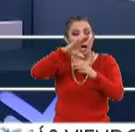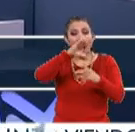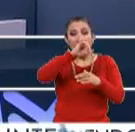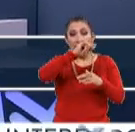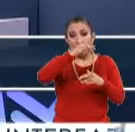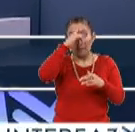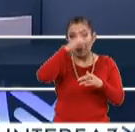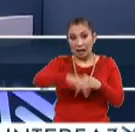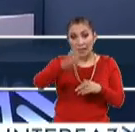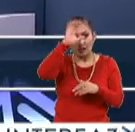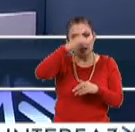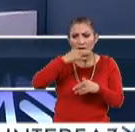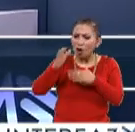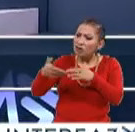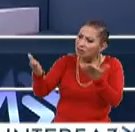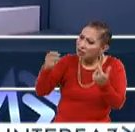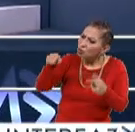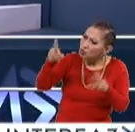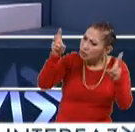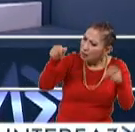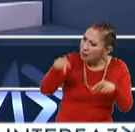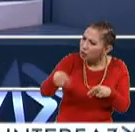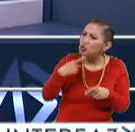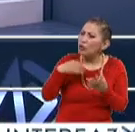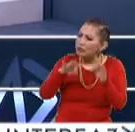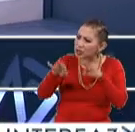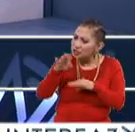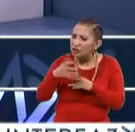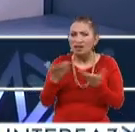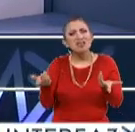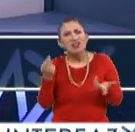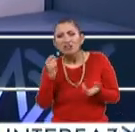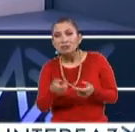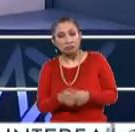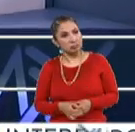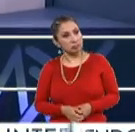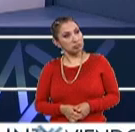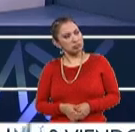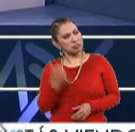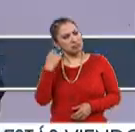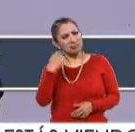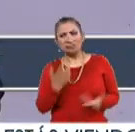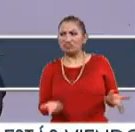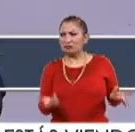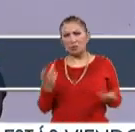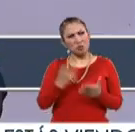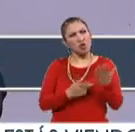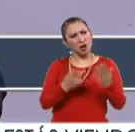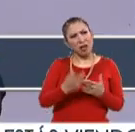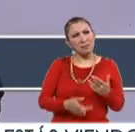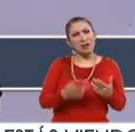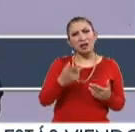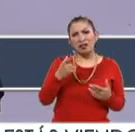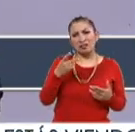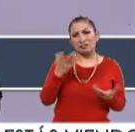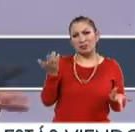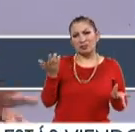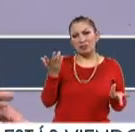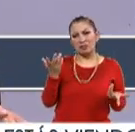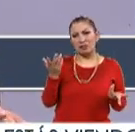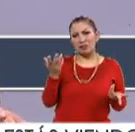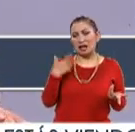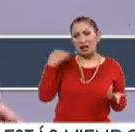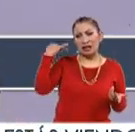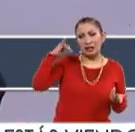Mexicana de Ciencias me llamaba para hablar de eso. Háblanos de tu física, pero también de esto, ¿no? en su programa Domingos en la Ciencia. Entonces me invitaban que